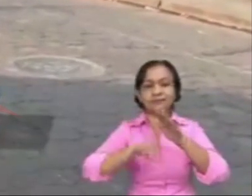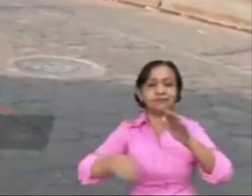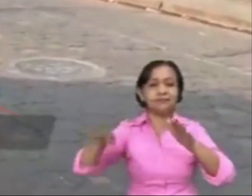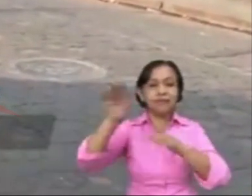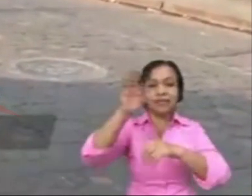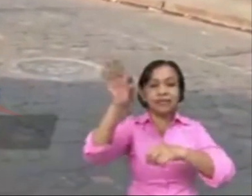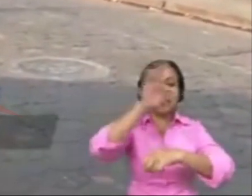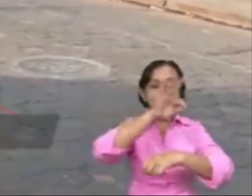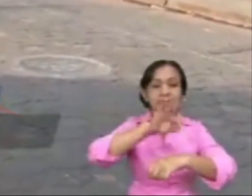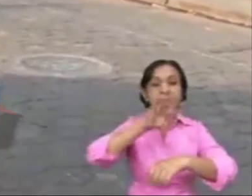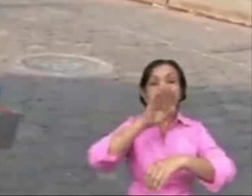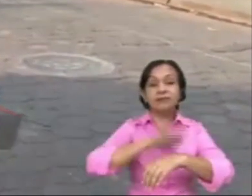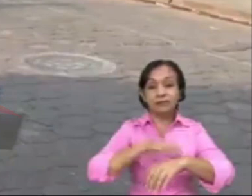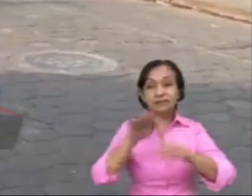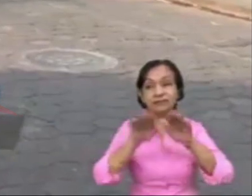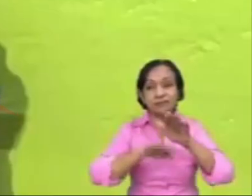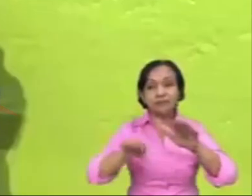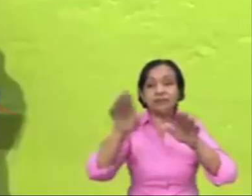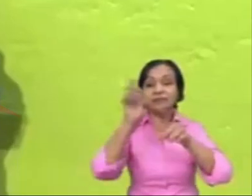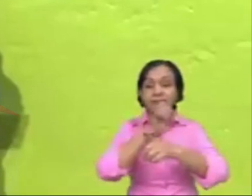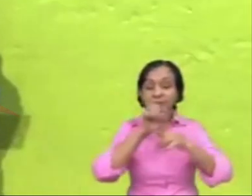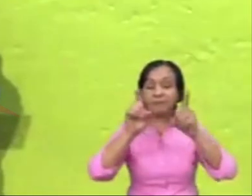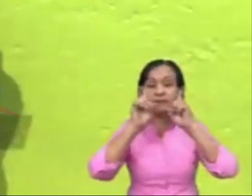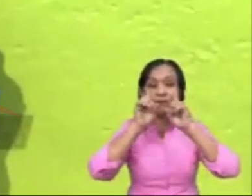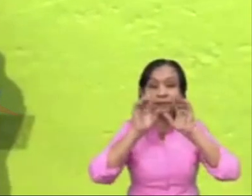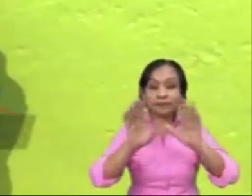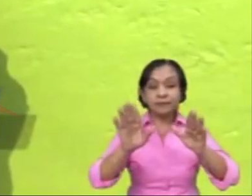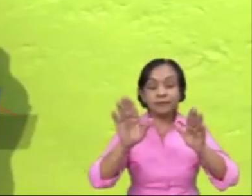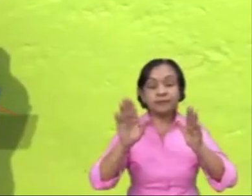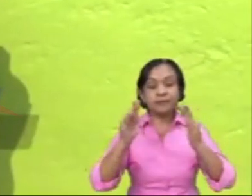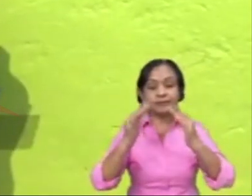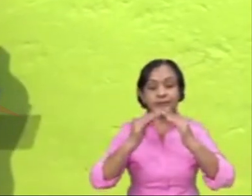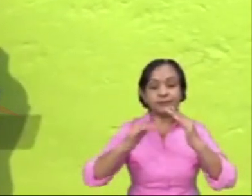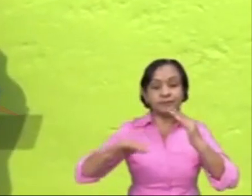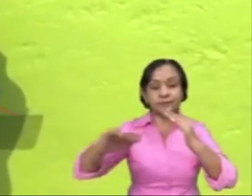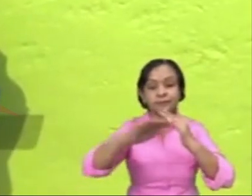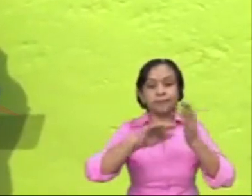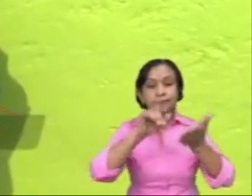frecuente, porque es a través de las manos que nosotros podemos